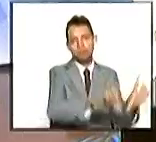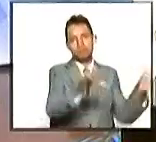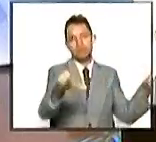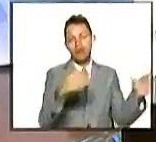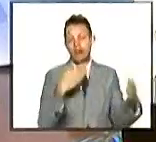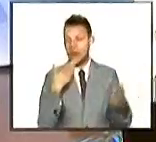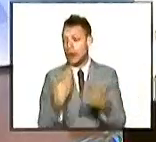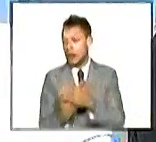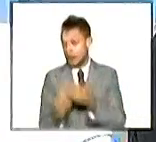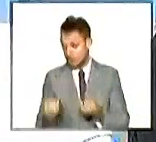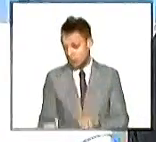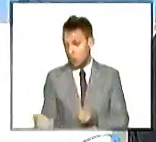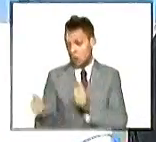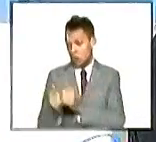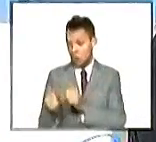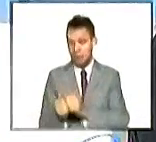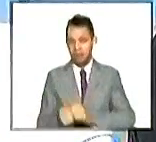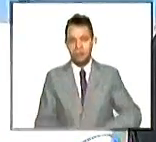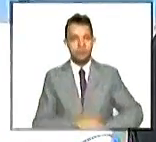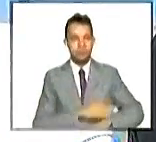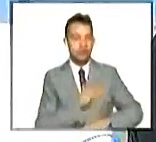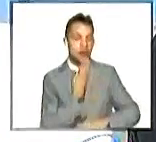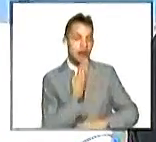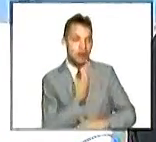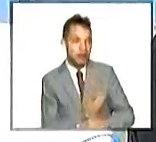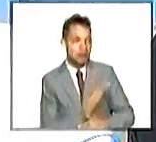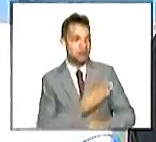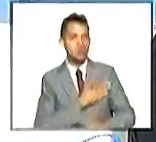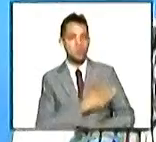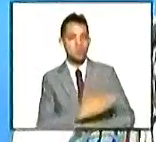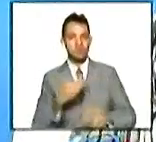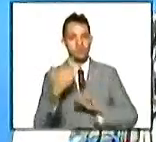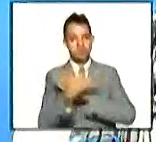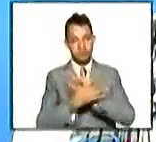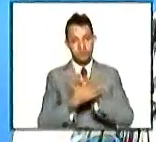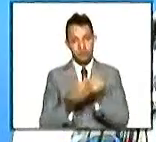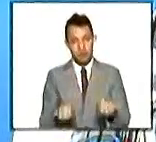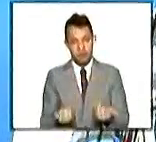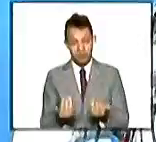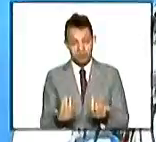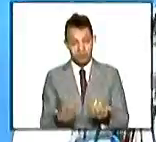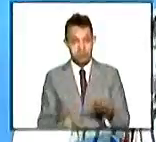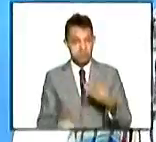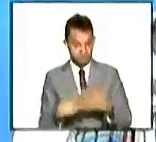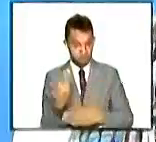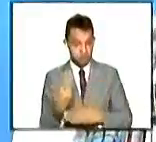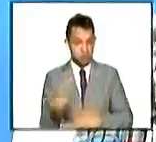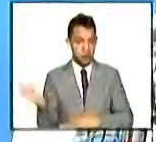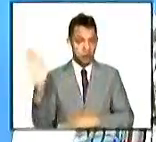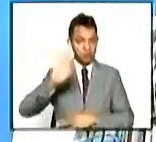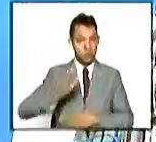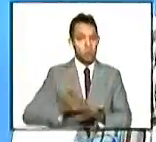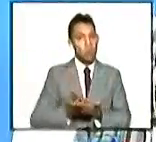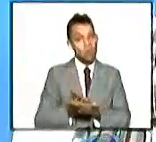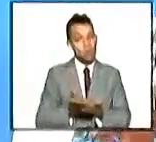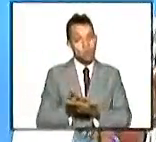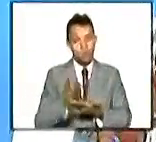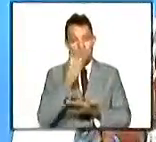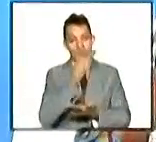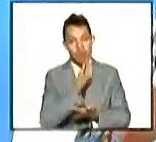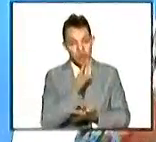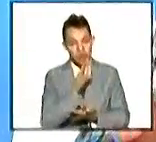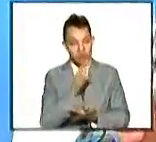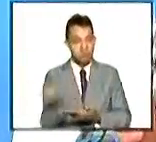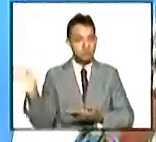muchas gracias. Muchas gracias, muy amable. Bueno, vamos ahora sí a nuestra píldora de optimismo,